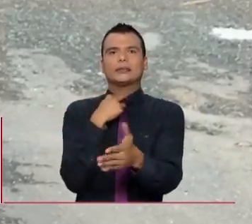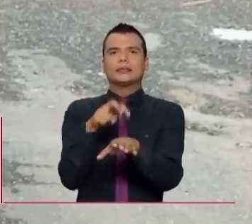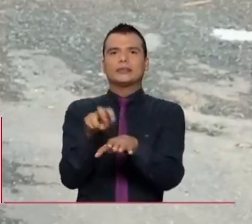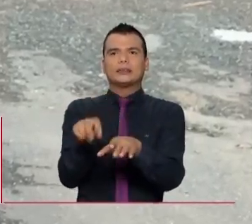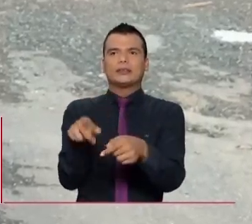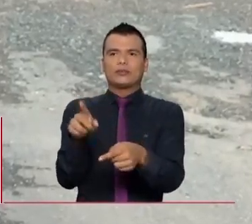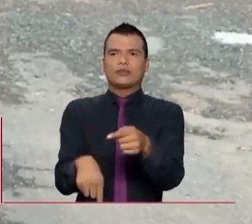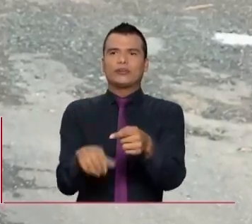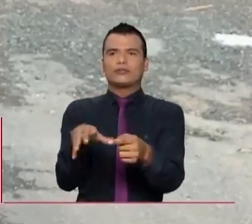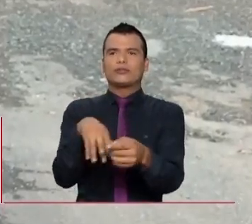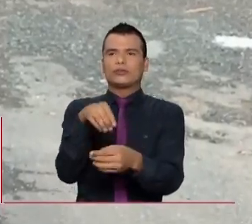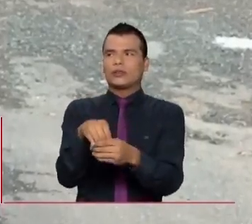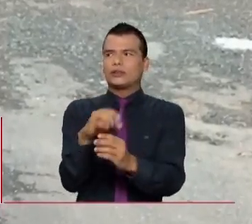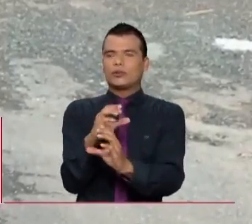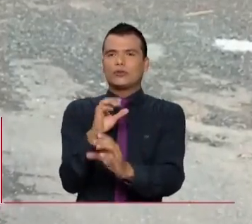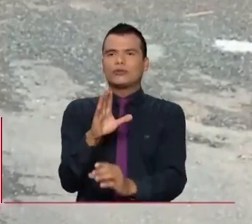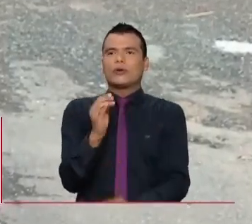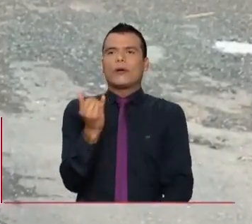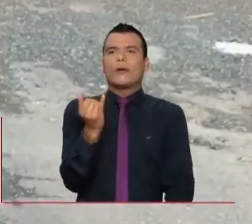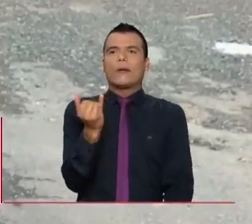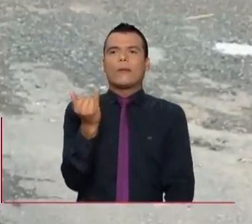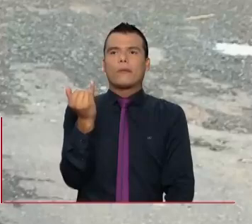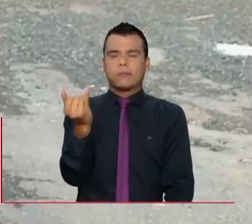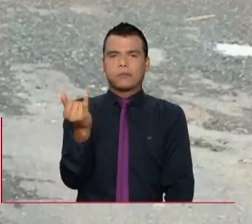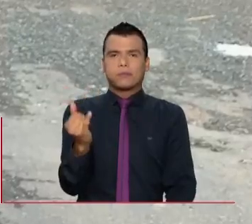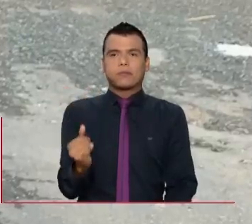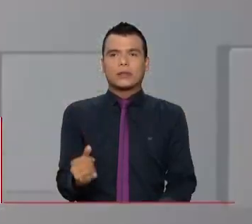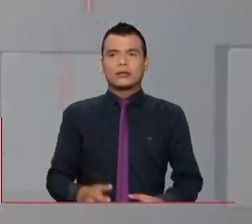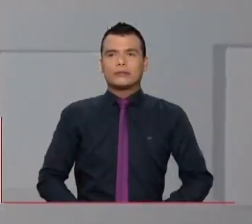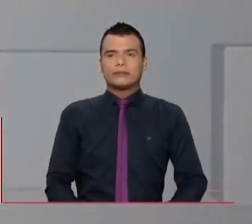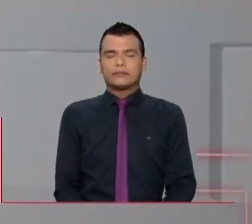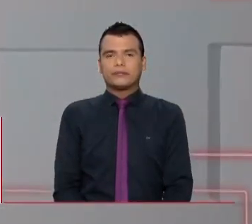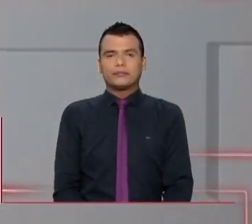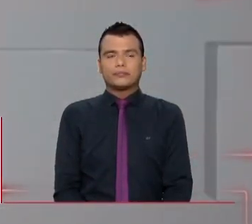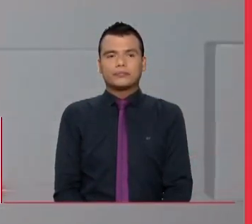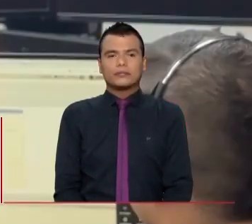y que lamentablemente quedaron atrapadas en las inundaciones.